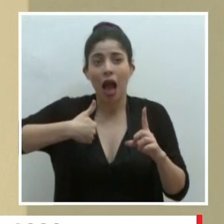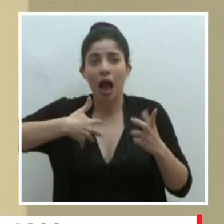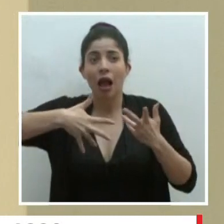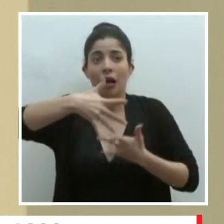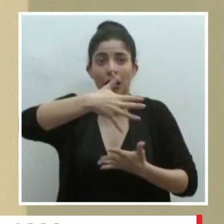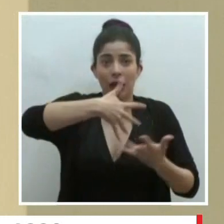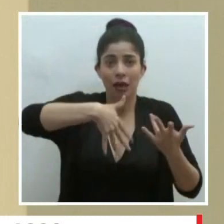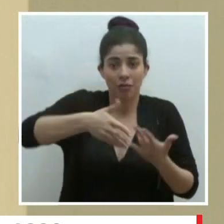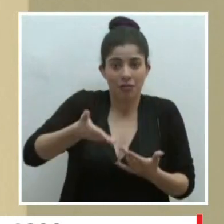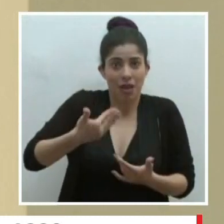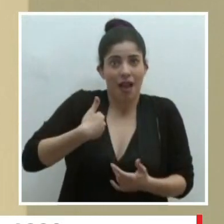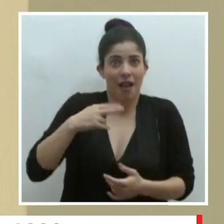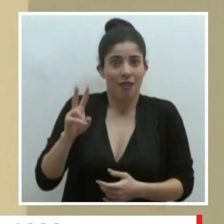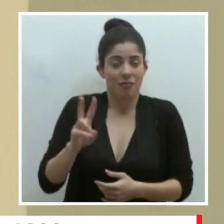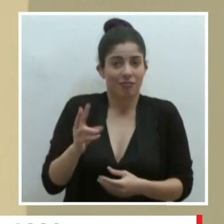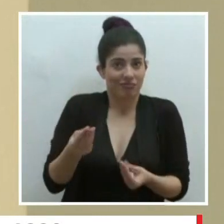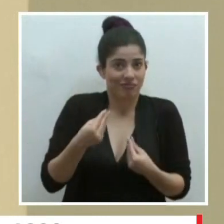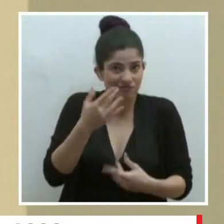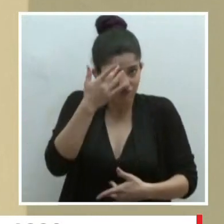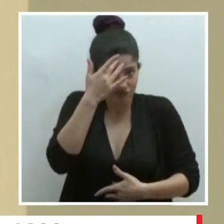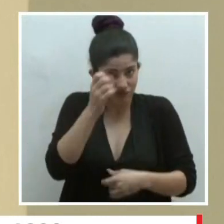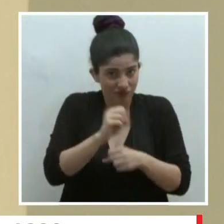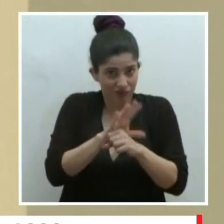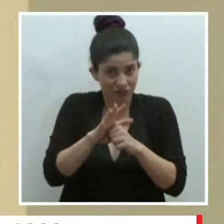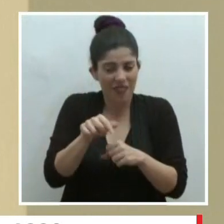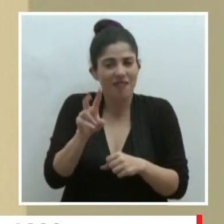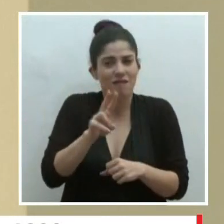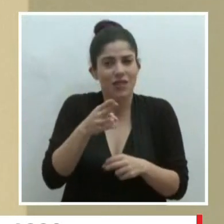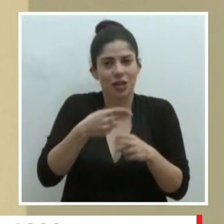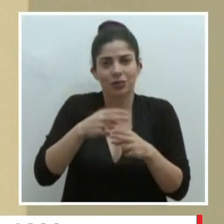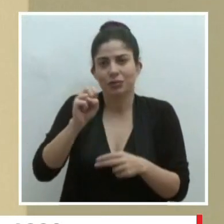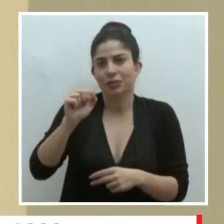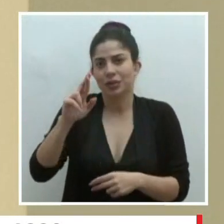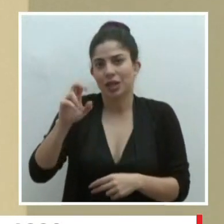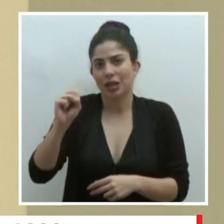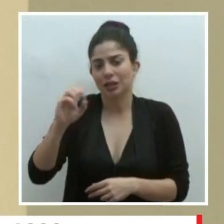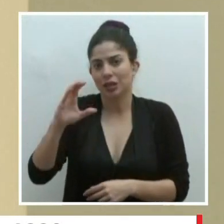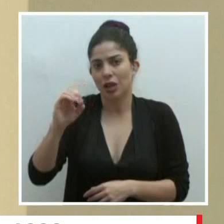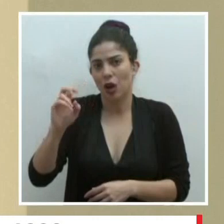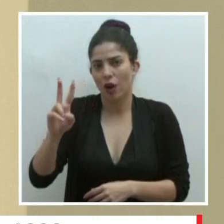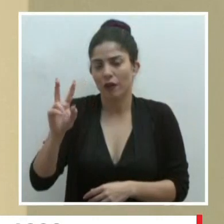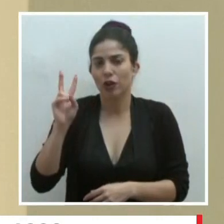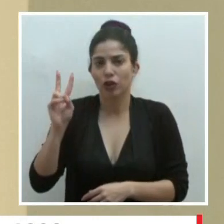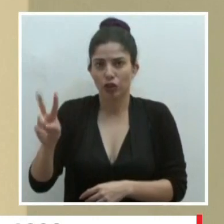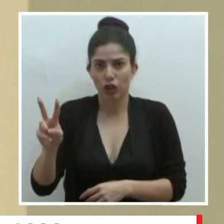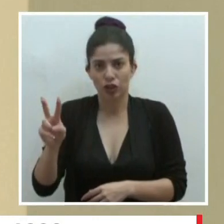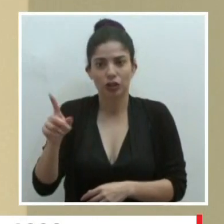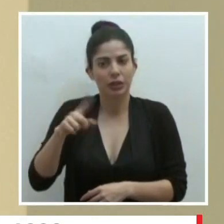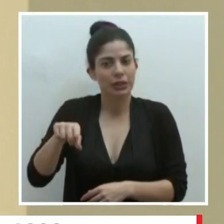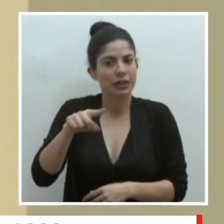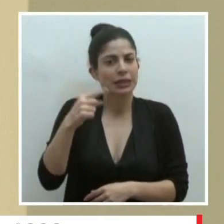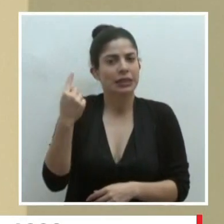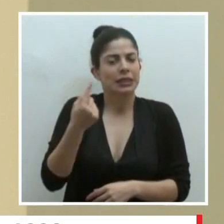virus que provoca el COVID-19, el SARS-CoV-2, siempre sigue ameritando el